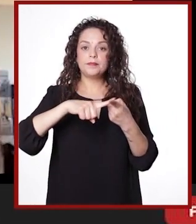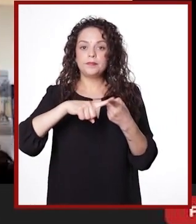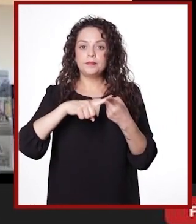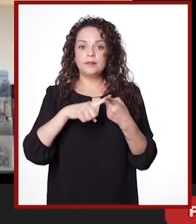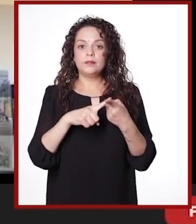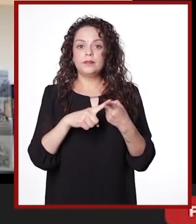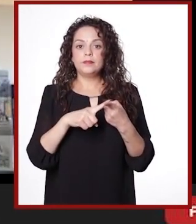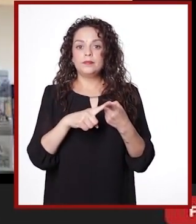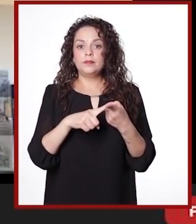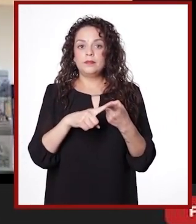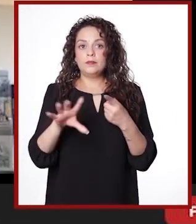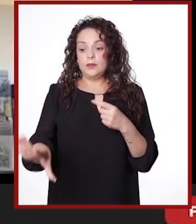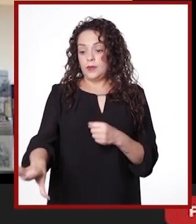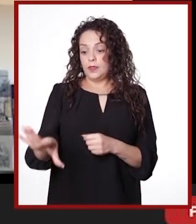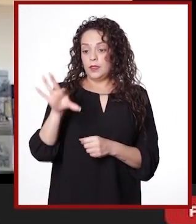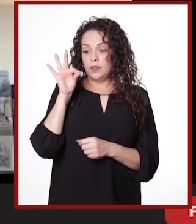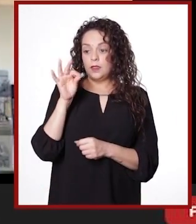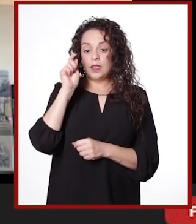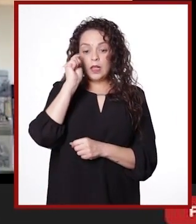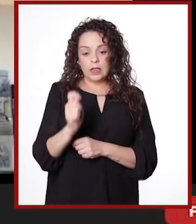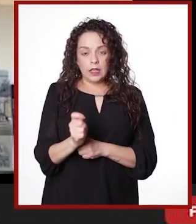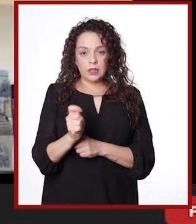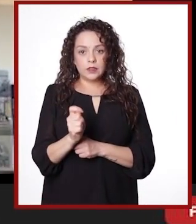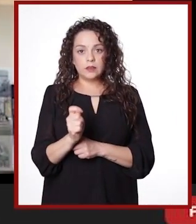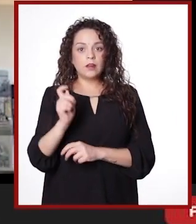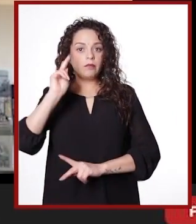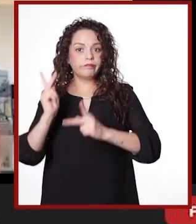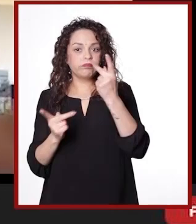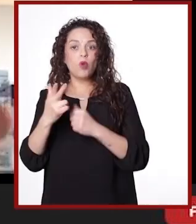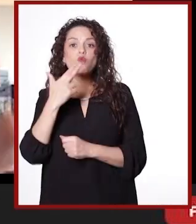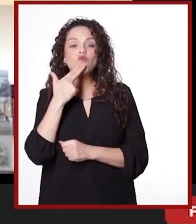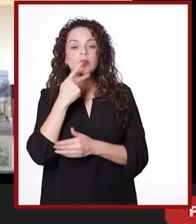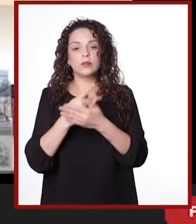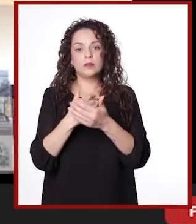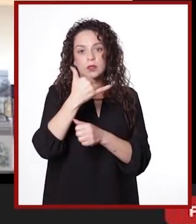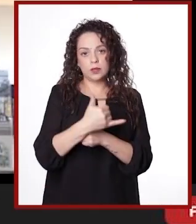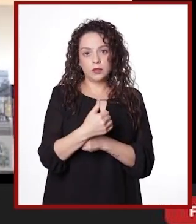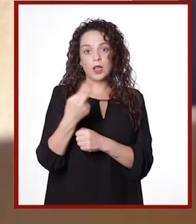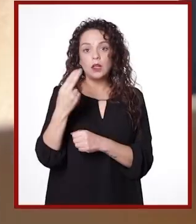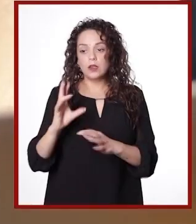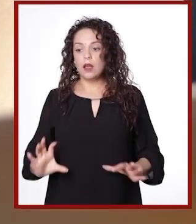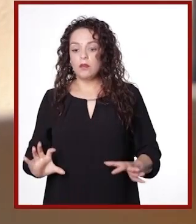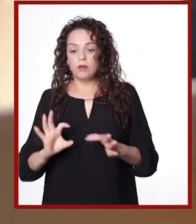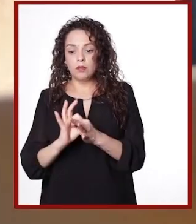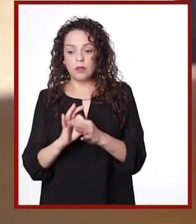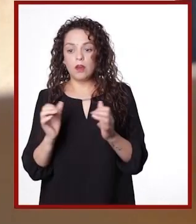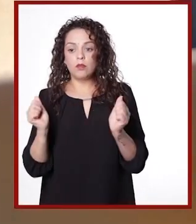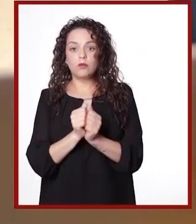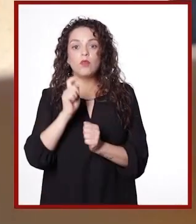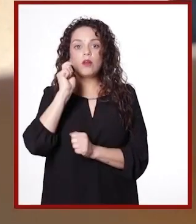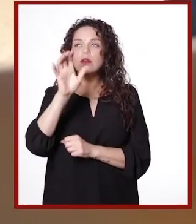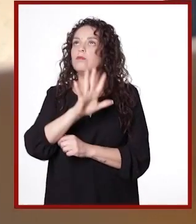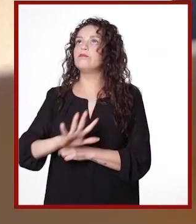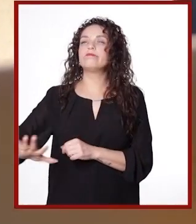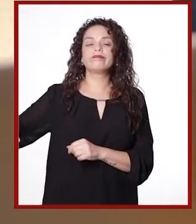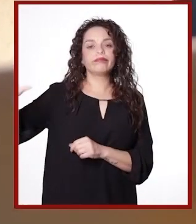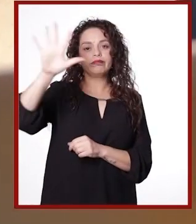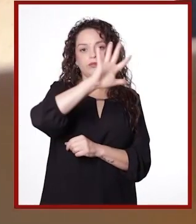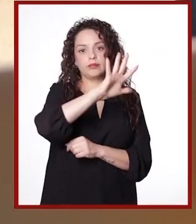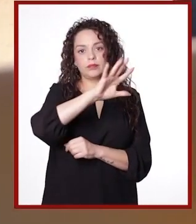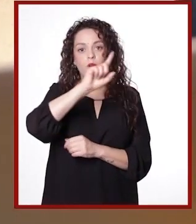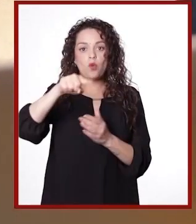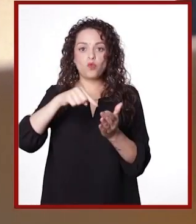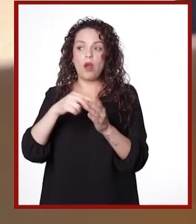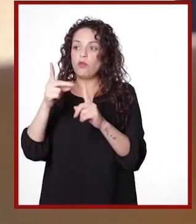es la selección de la paleta vegetal que utilicemos en los proyectos tiene que ser adecuada para las condiciones ambientales. Y entonces, en la